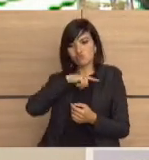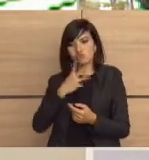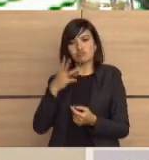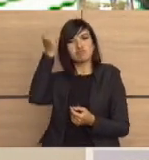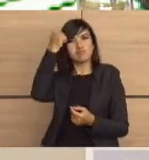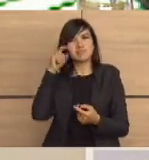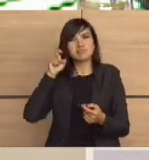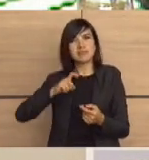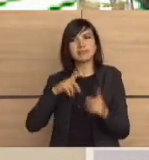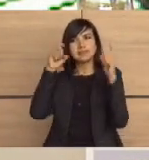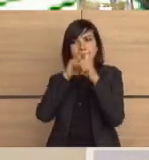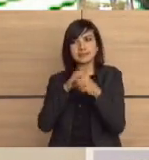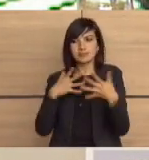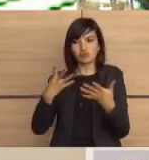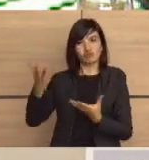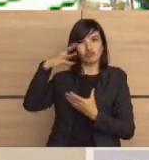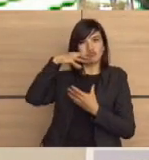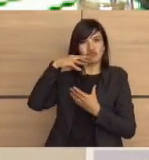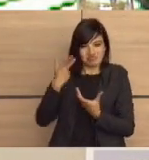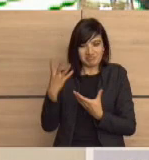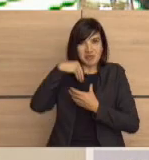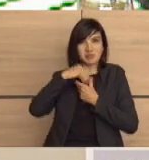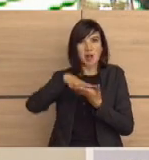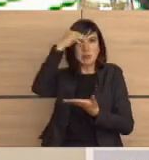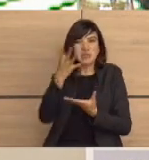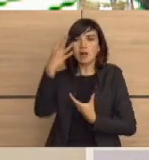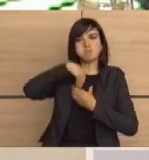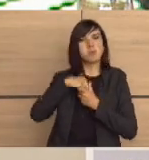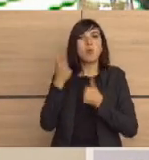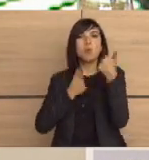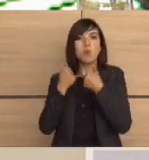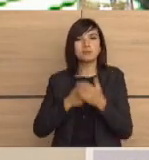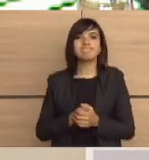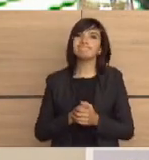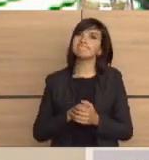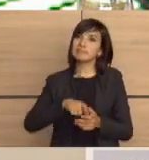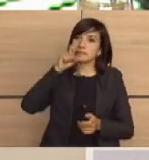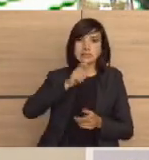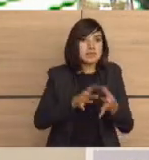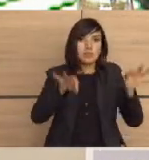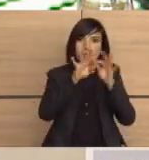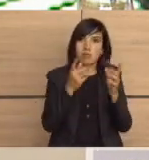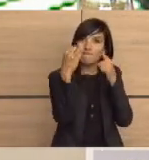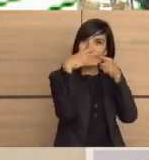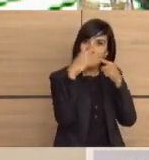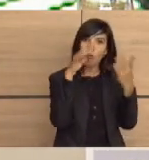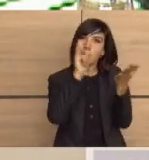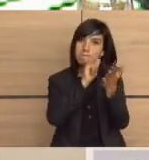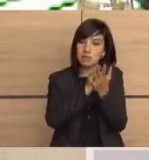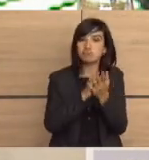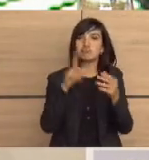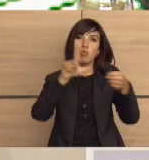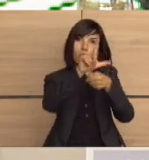los caminos importantes, por supuesto, es estos foros y estos encuentros, y seguirlos teniendo de muchas maneras, a nivel local, a